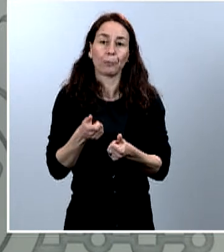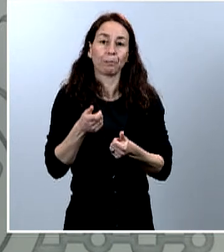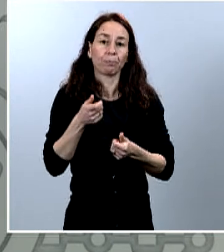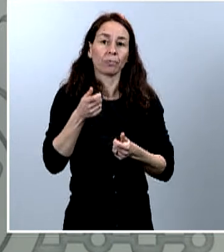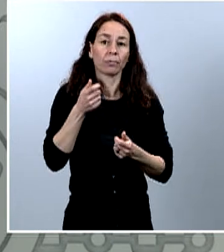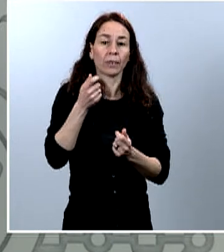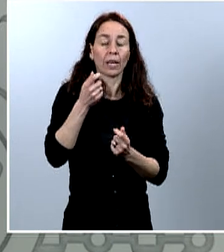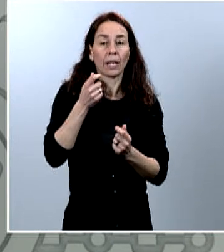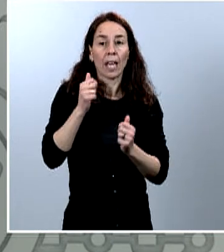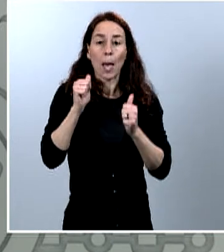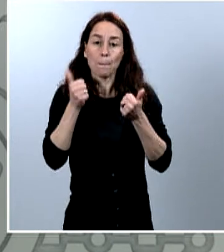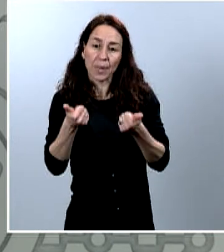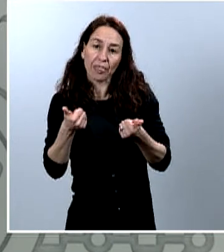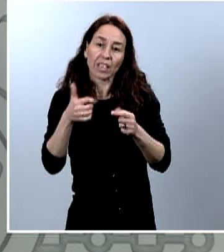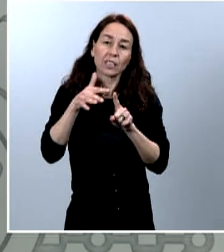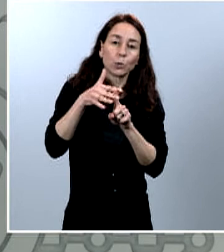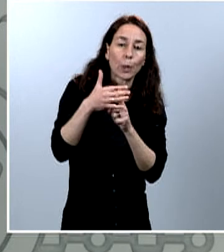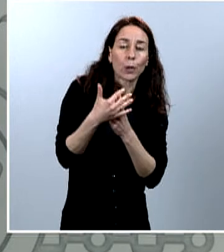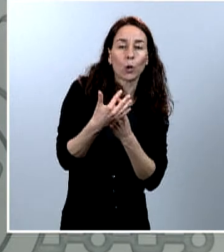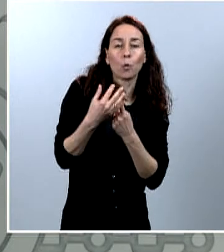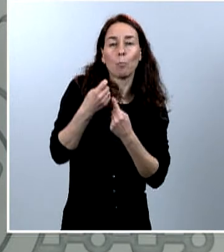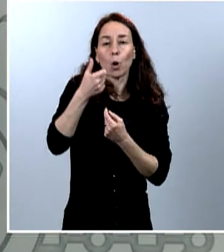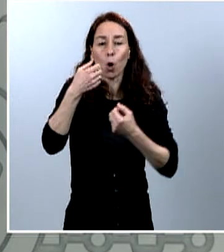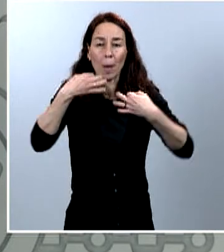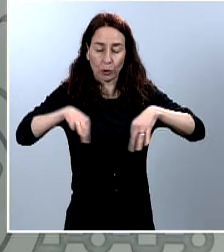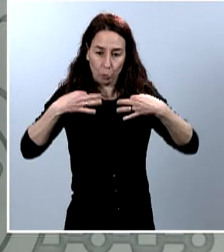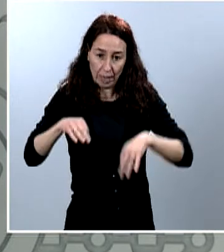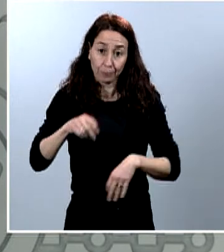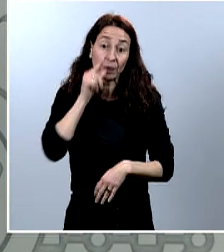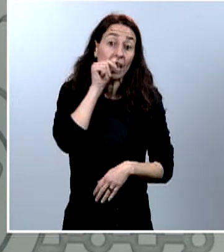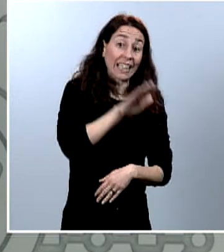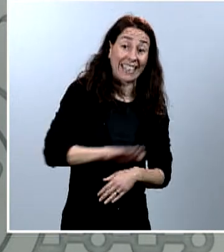un poco más normal. Los niños y las niñas que puedan salir, de hecho,